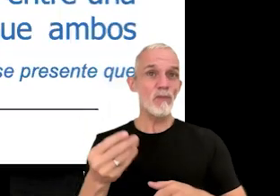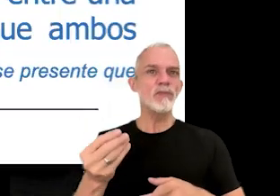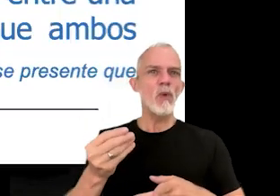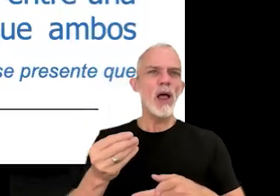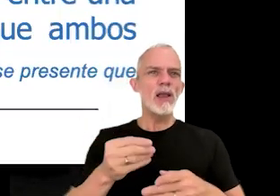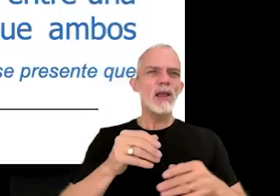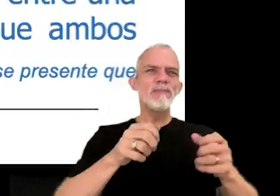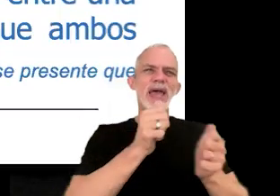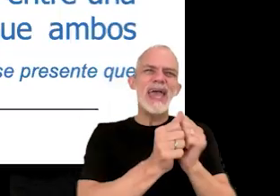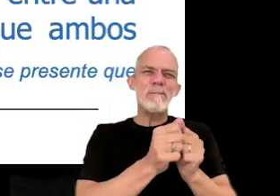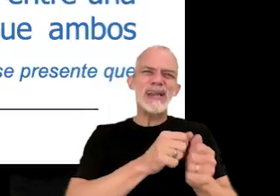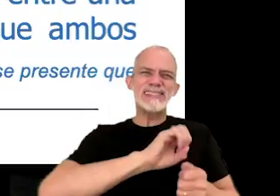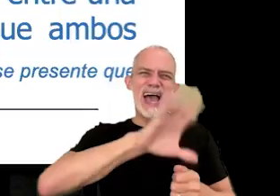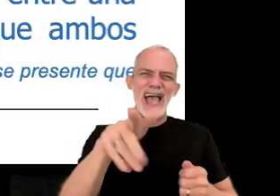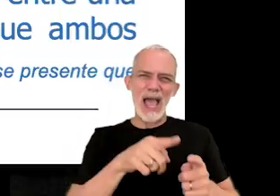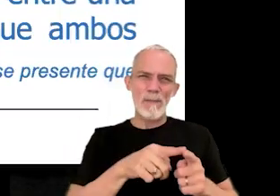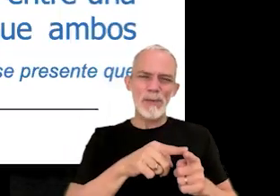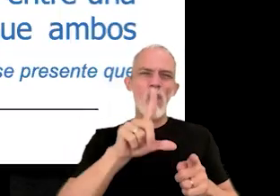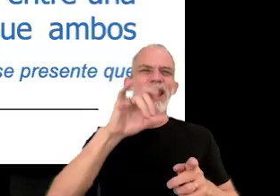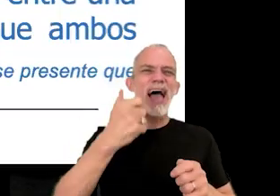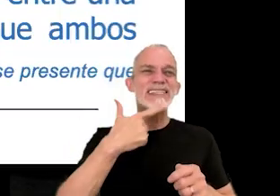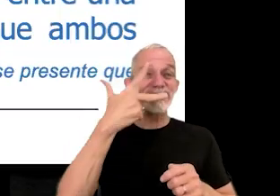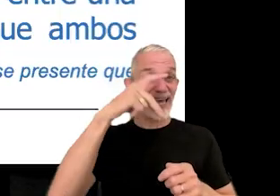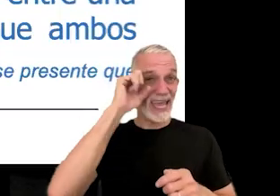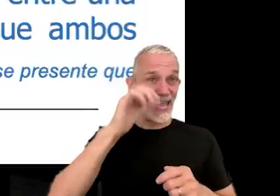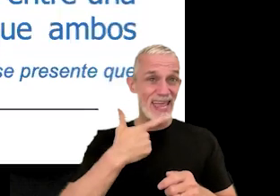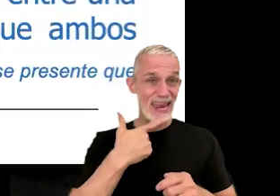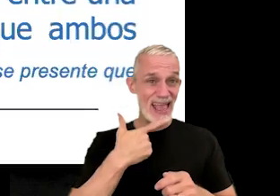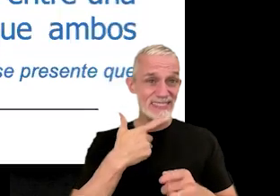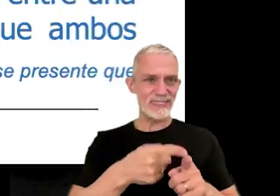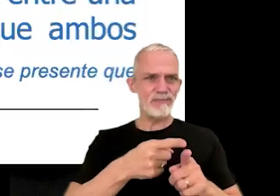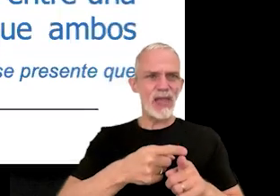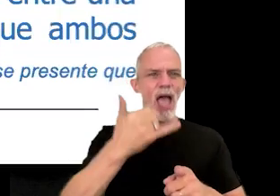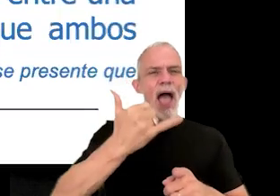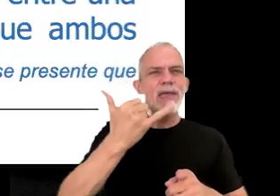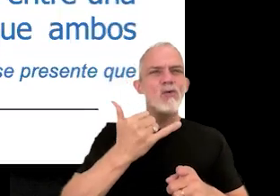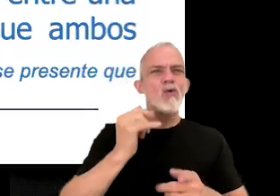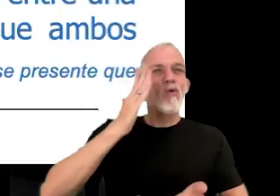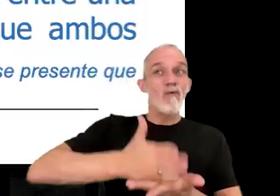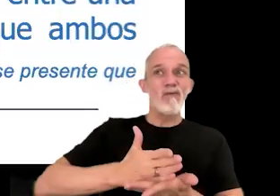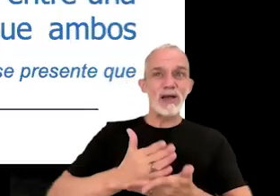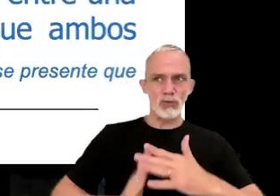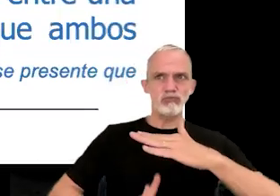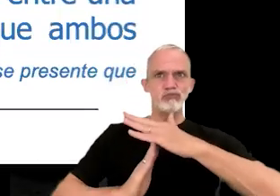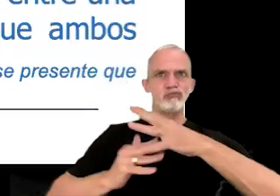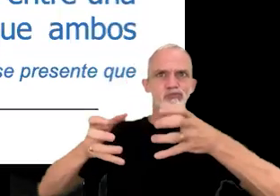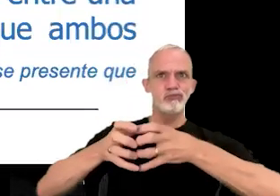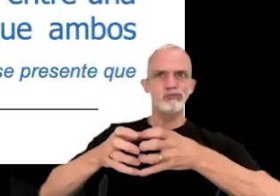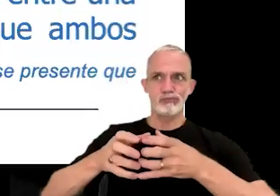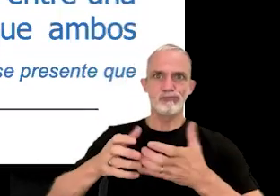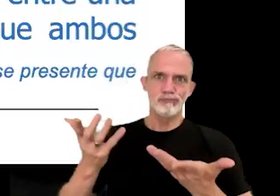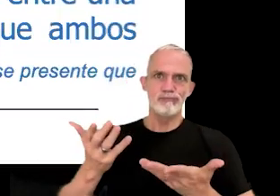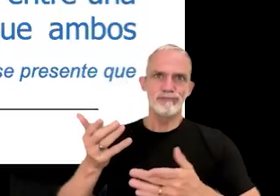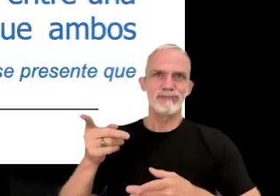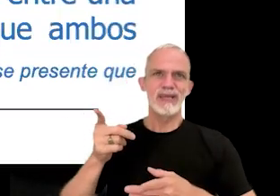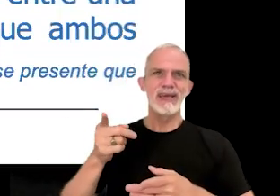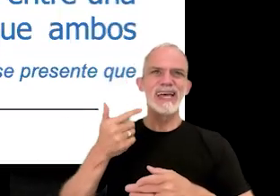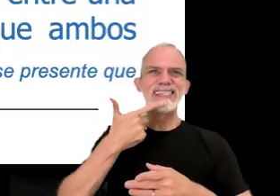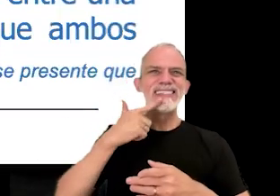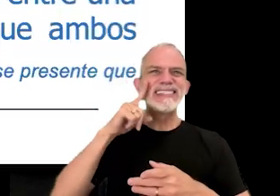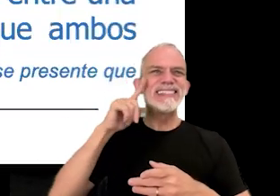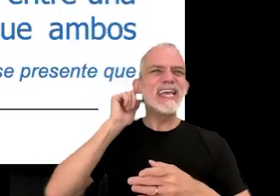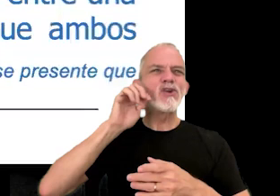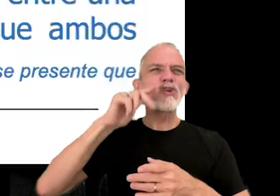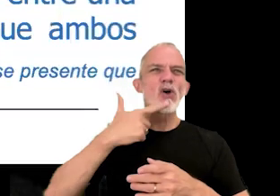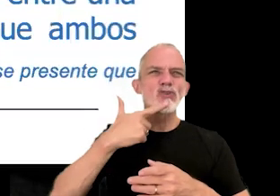Las Heras se toma en cuenta un fallo de nuestro máximo tribunal, que es este, Signos Electrónica